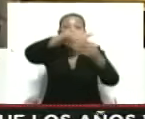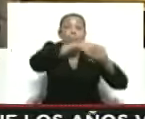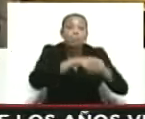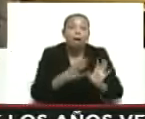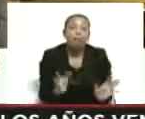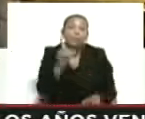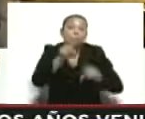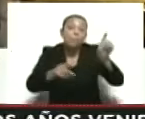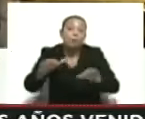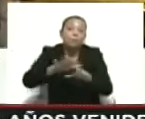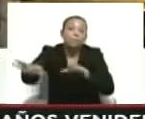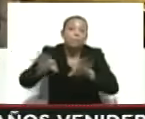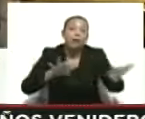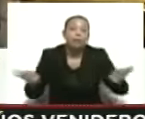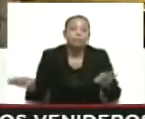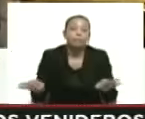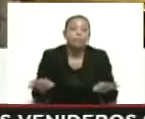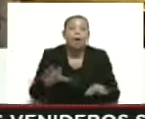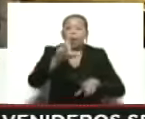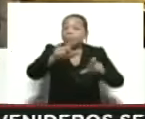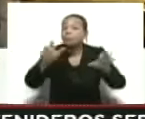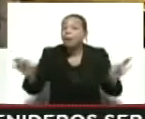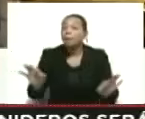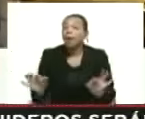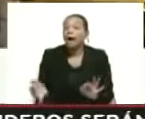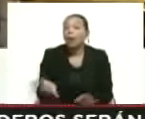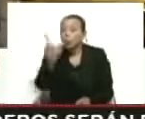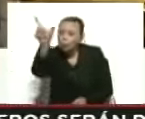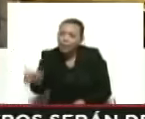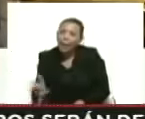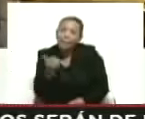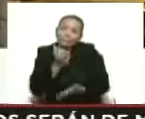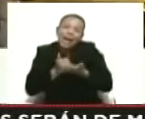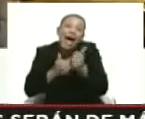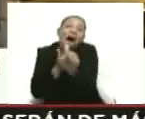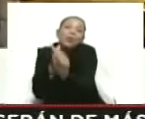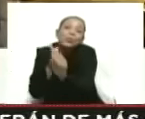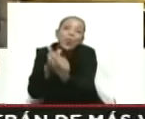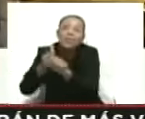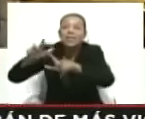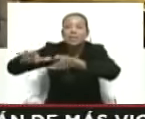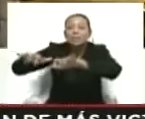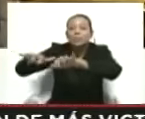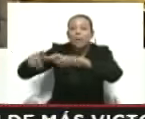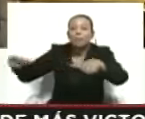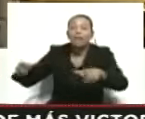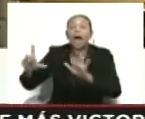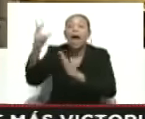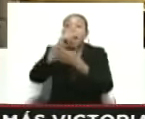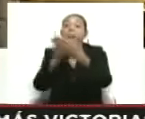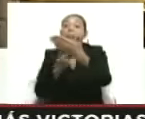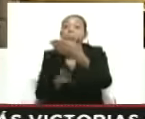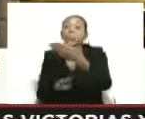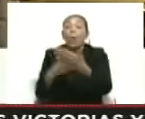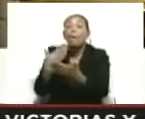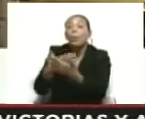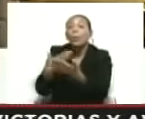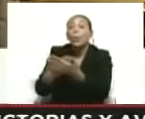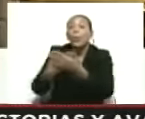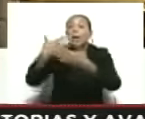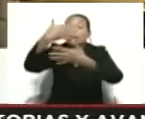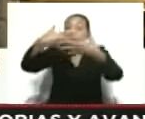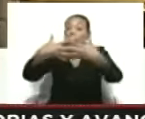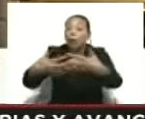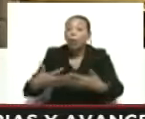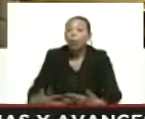cargo. Ciudadano secretario accidental, sírvase dar lectura a las propuestas en el orden